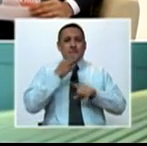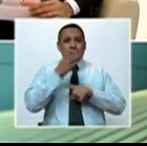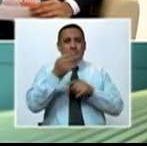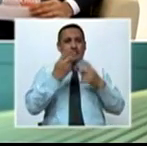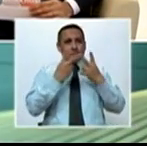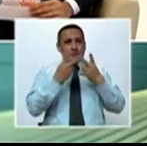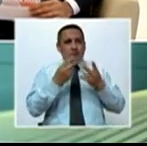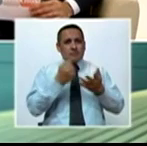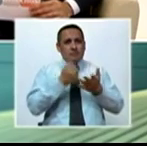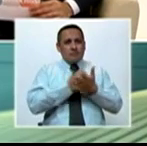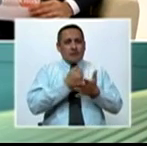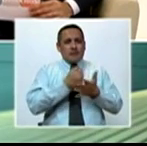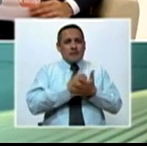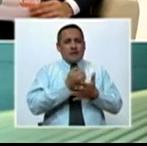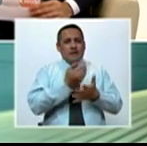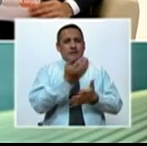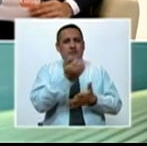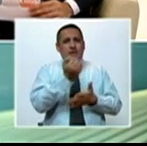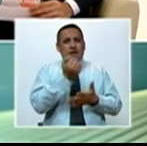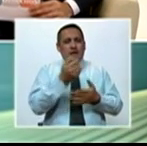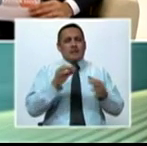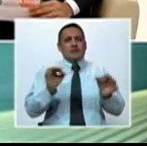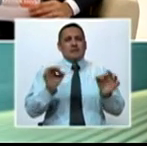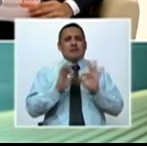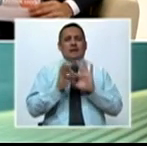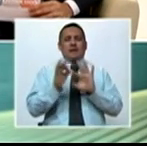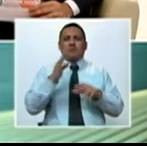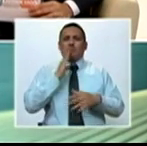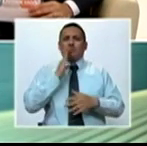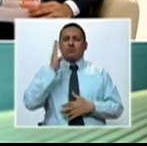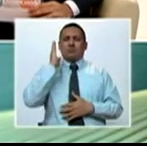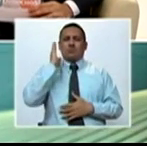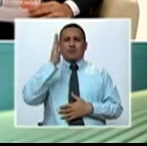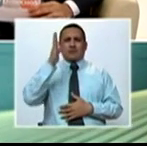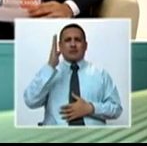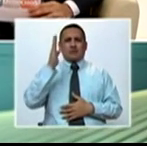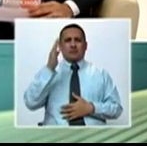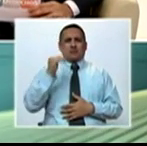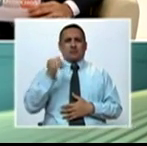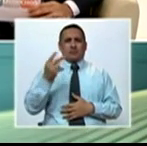recurrir a ella en función de un mandato